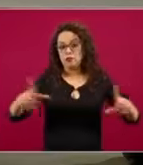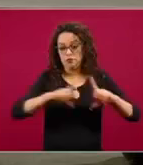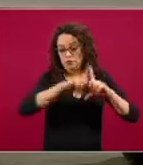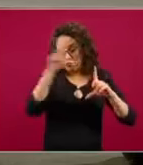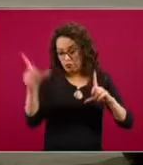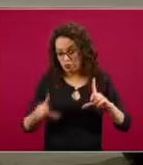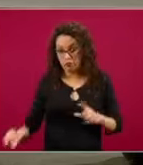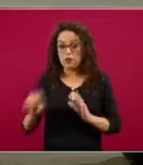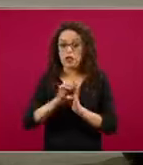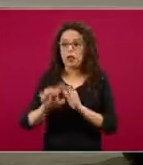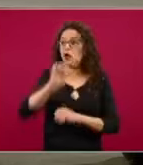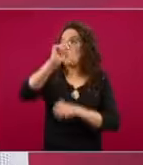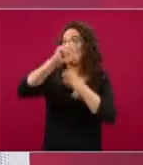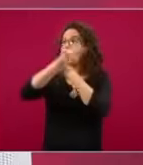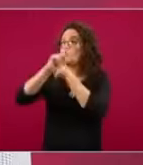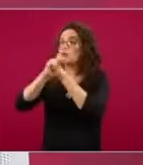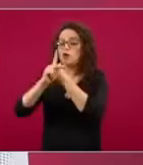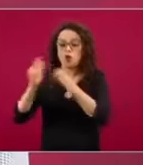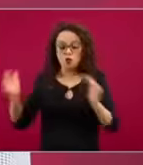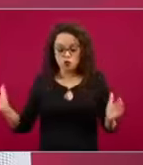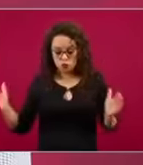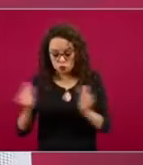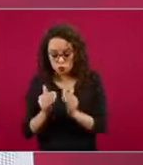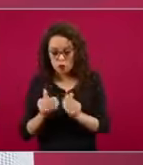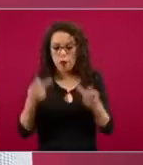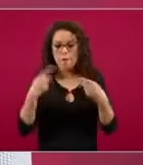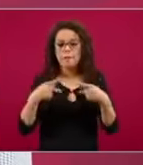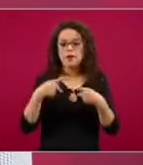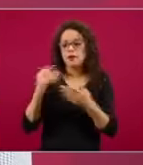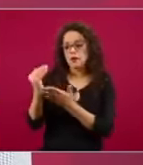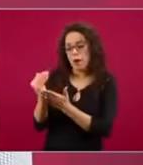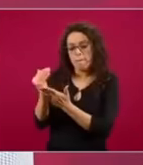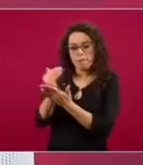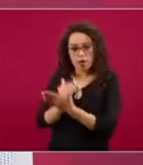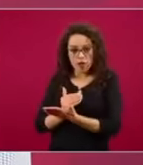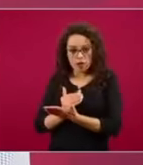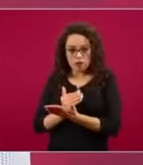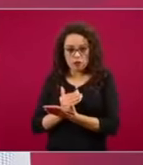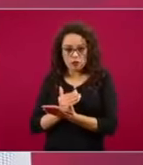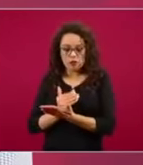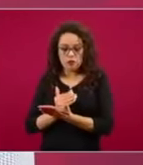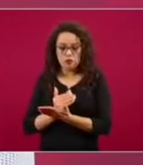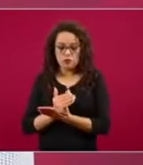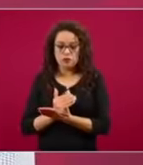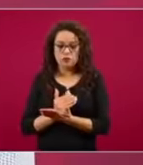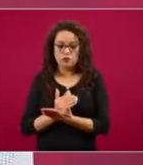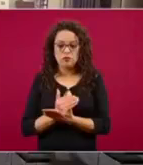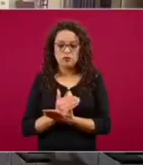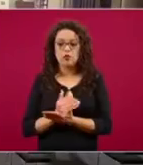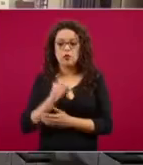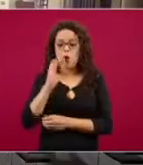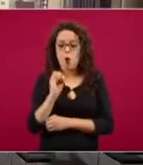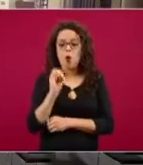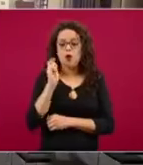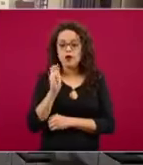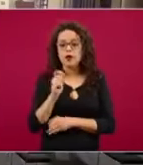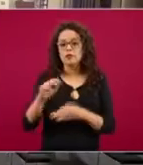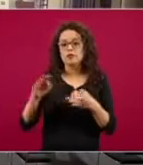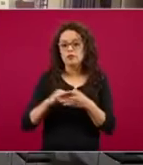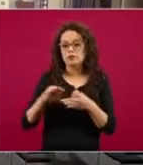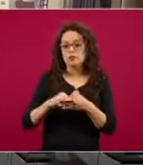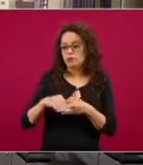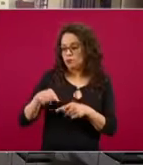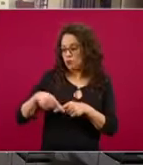más pequeños o con poblaciones más pequeñas o con una red mucho más sencilla en cuestión de tiempos o de lugares,